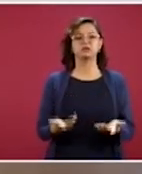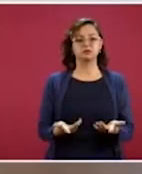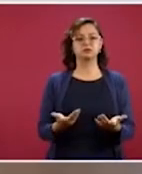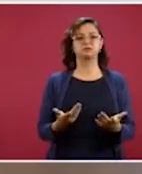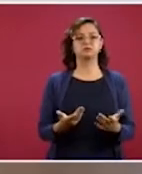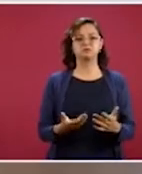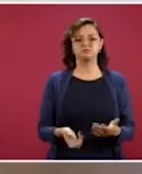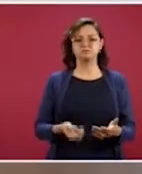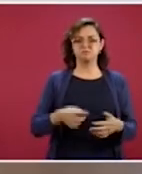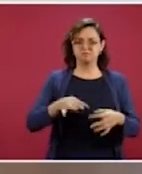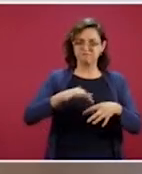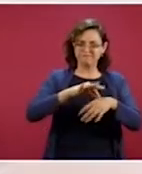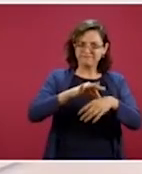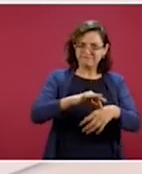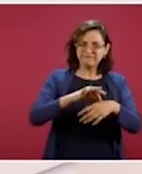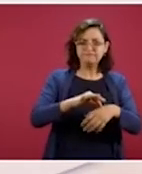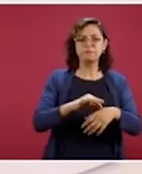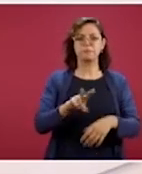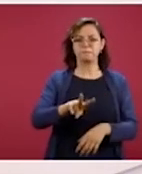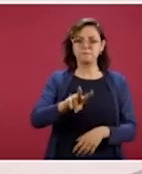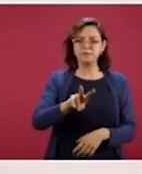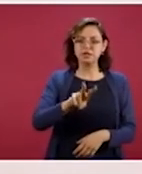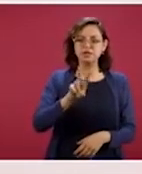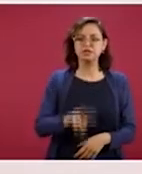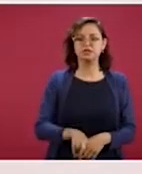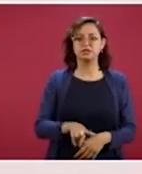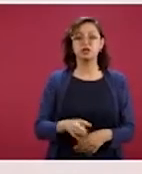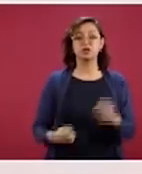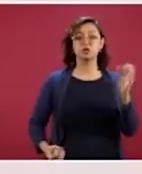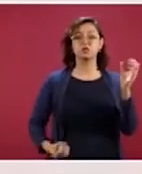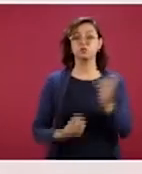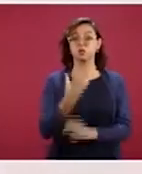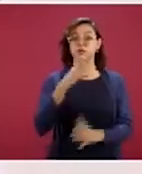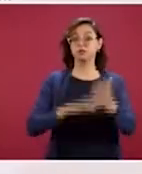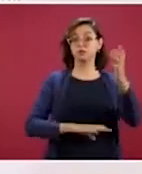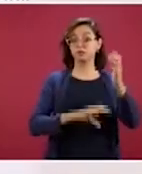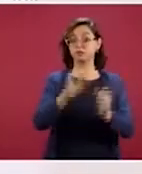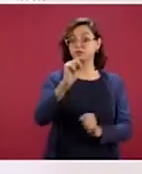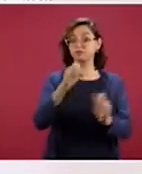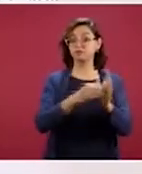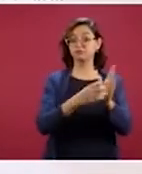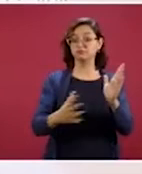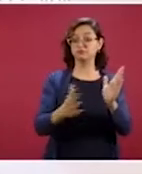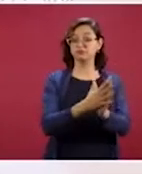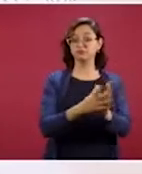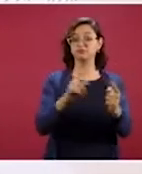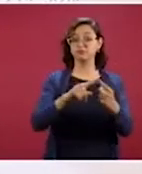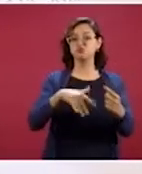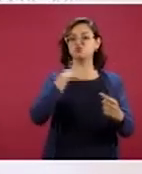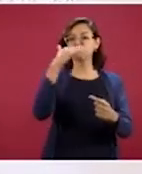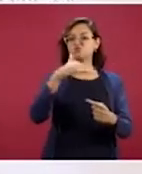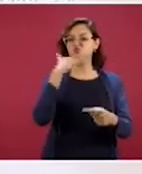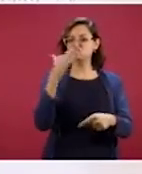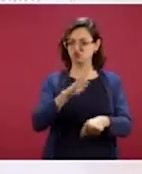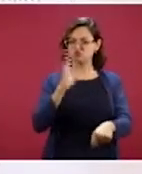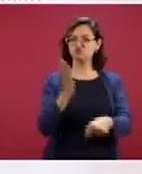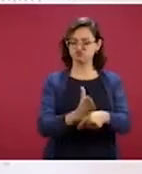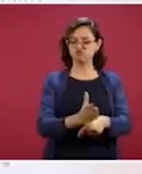práctico, real. Ya hay una nueva Constitución que combate la corrupción,